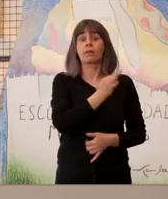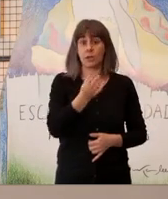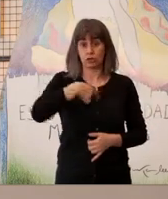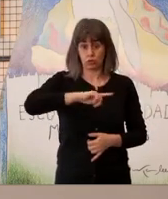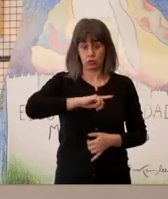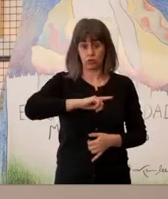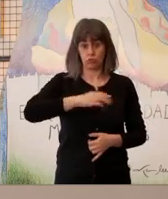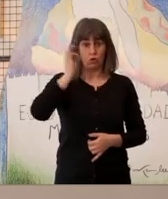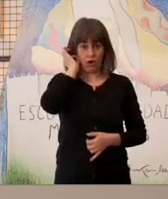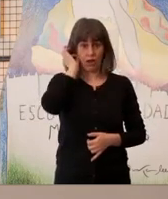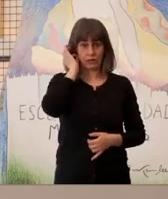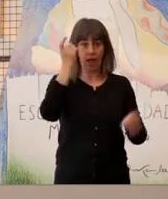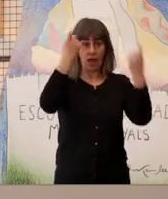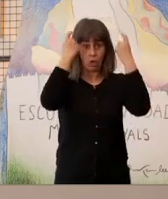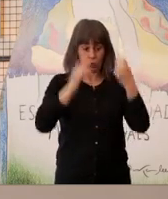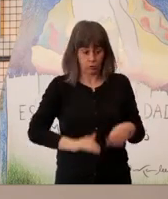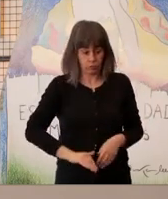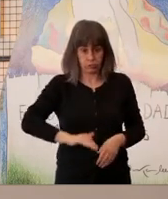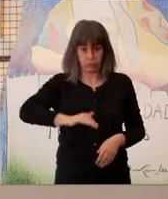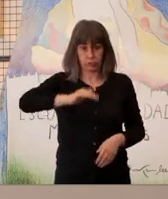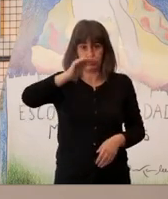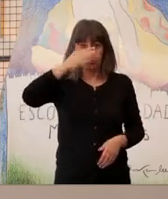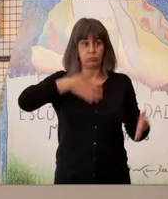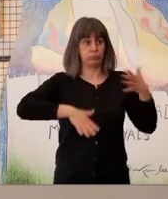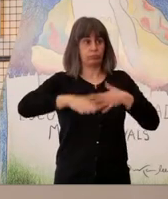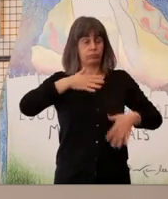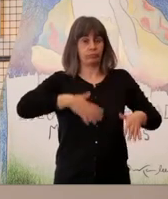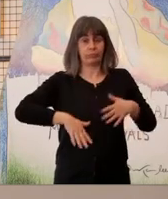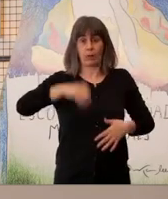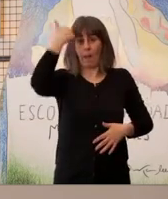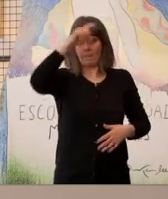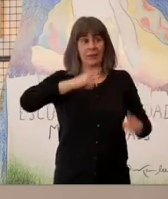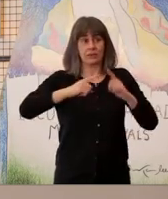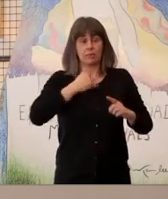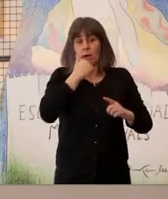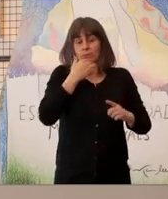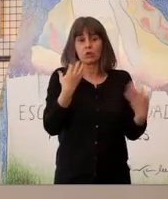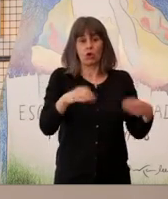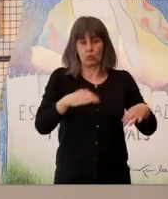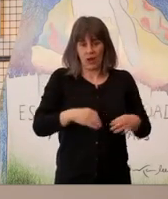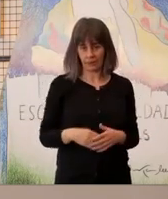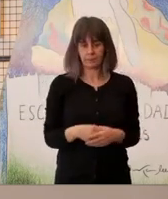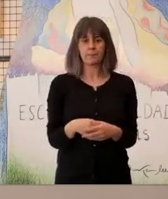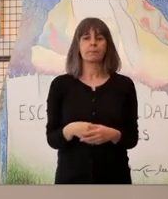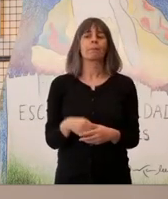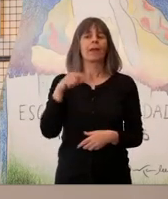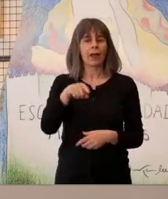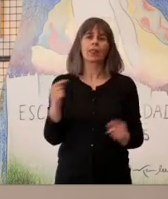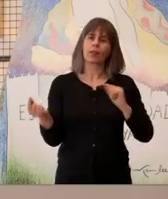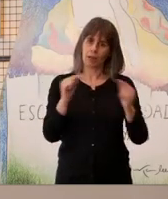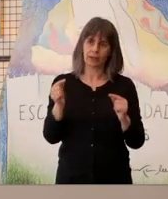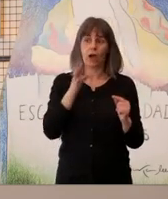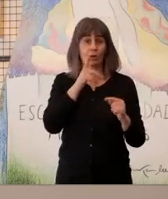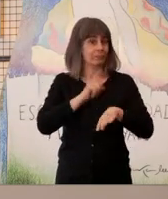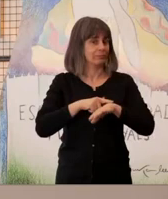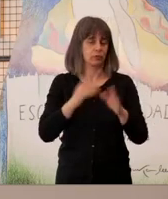también la vemos como como normal aquí hay un debate pero no lo puedo plantear ahora porque no hay tiempo y es